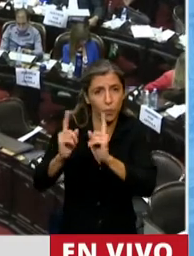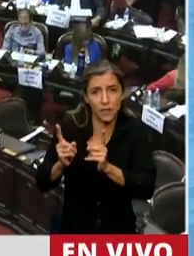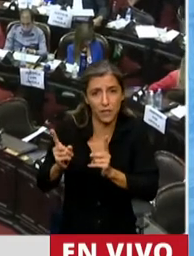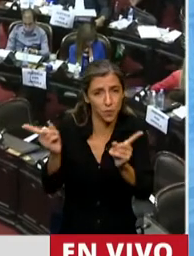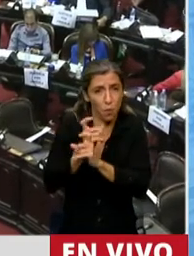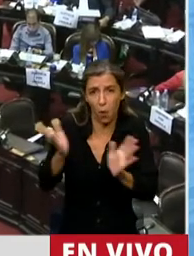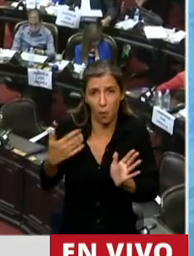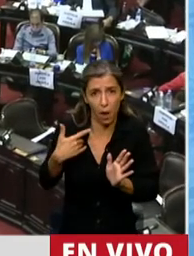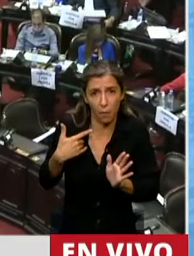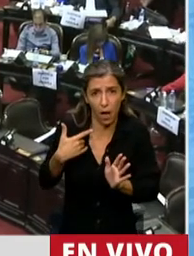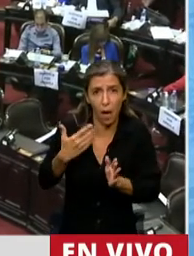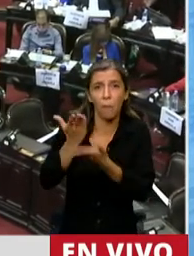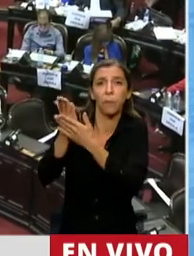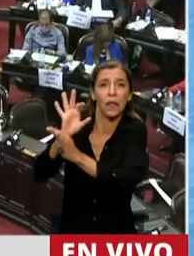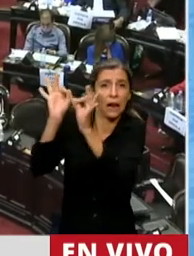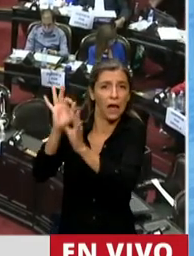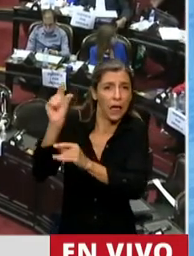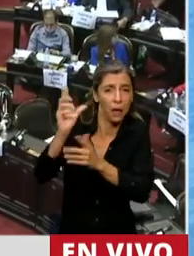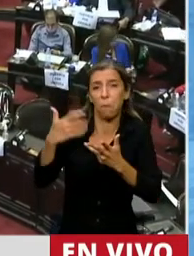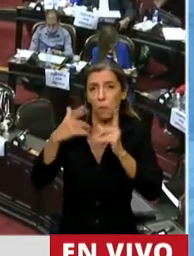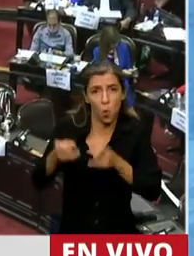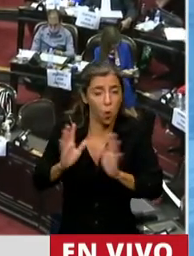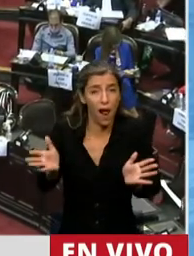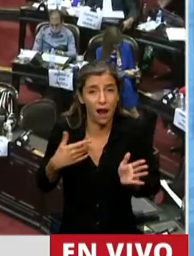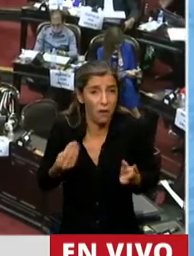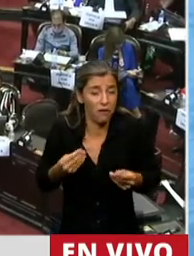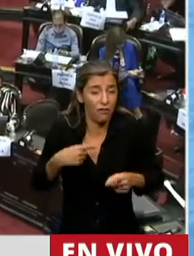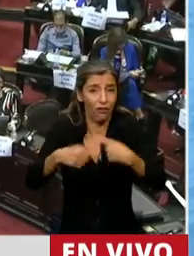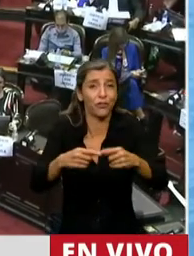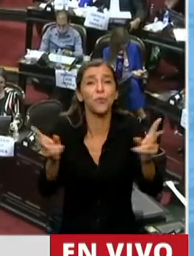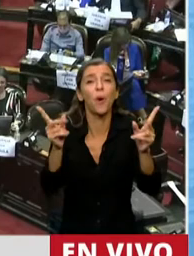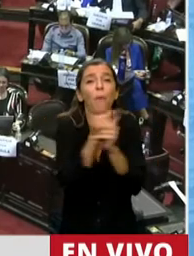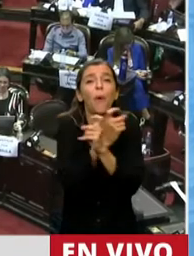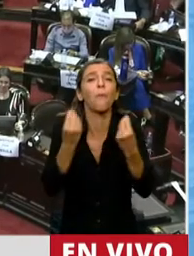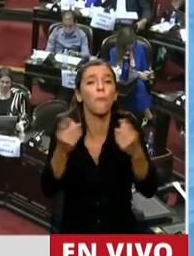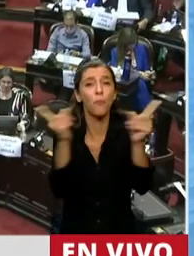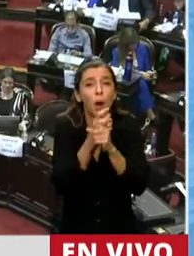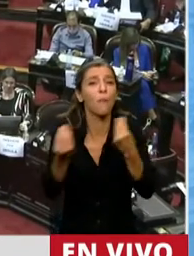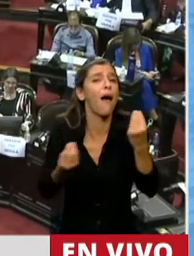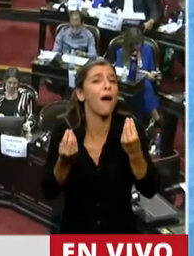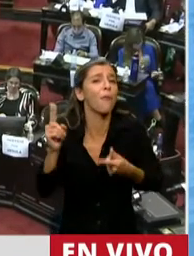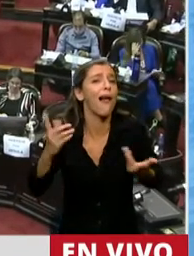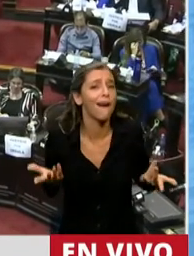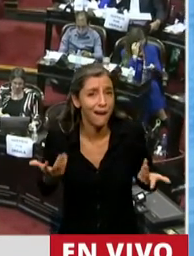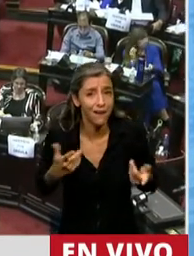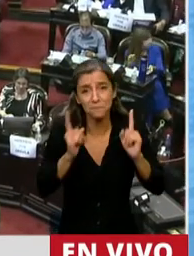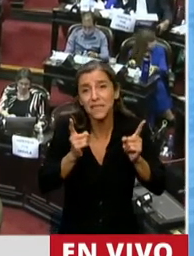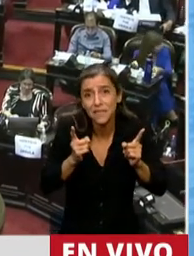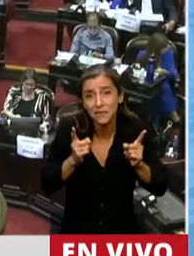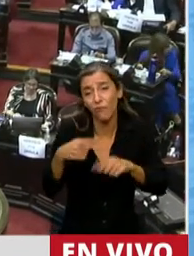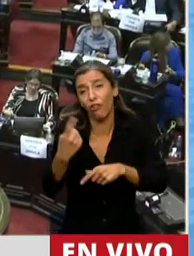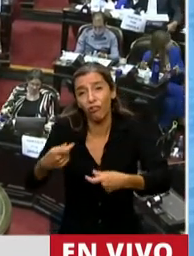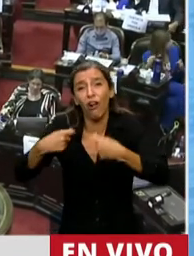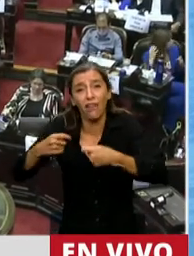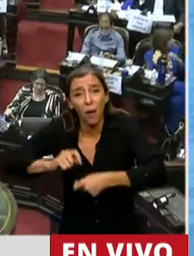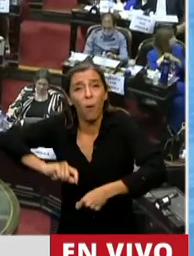Estamos totalmente acostumbrados a un déficit crónico en la Argentina. Y hasta que no, los 100 años de